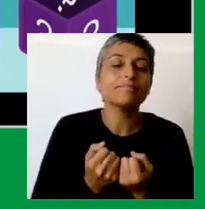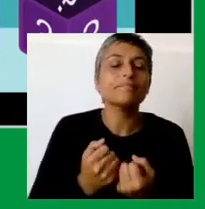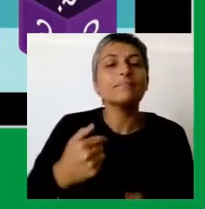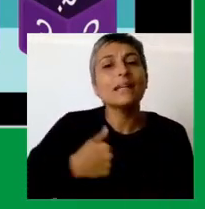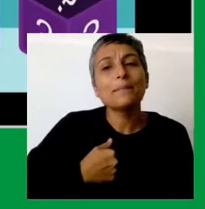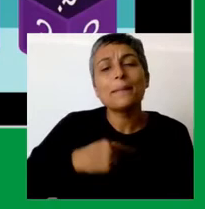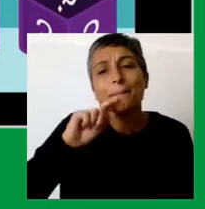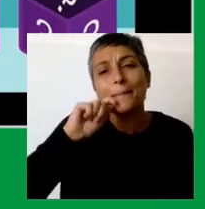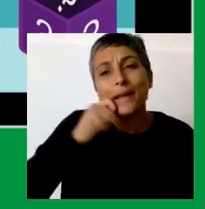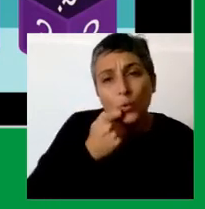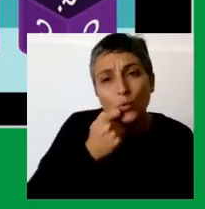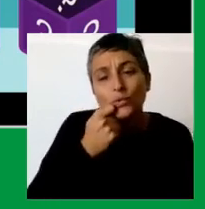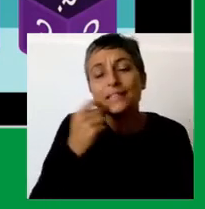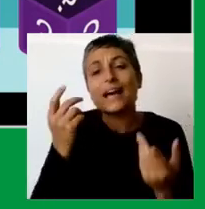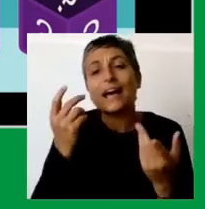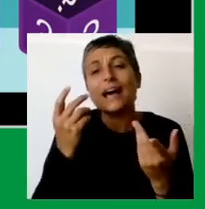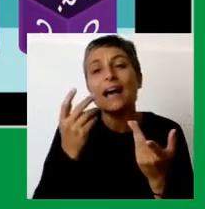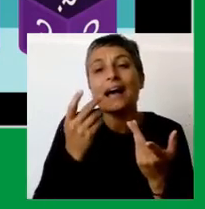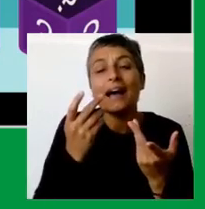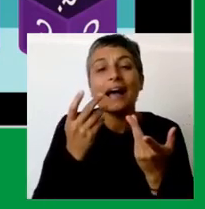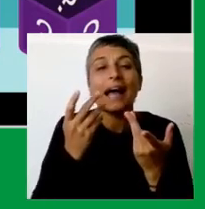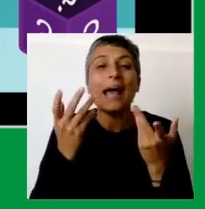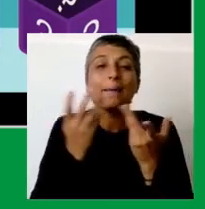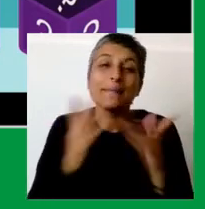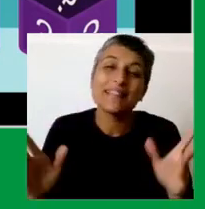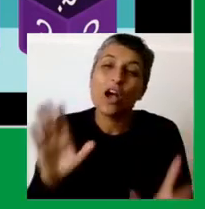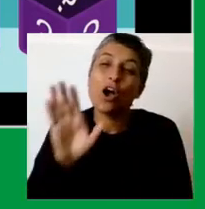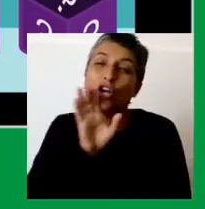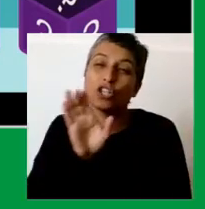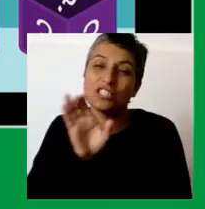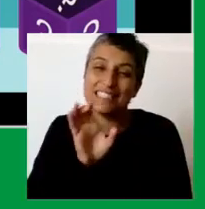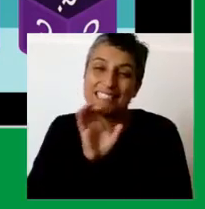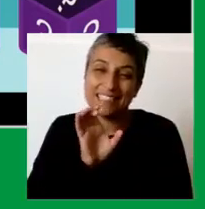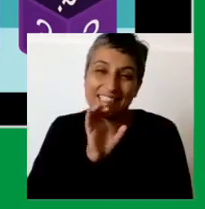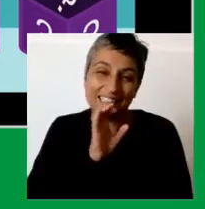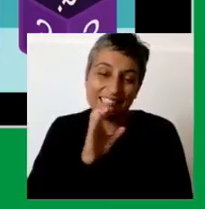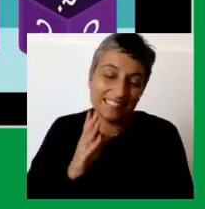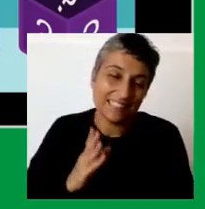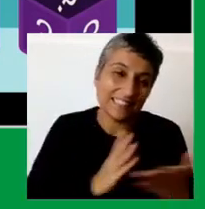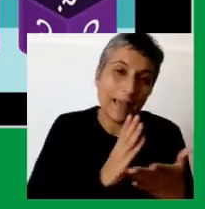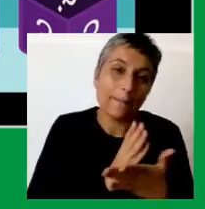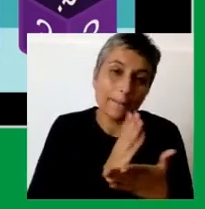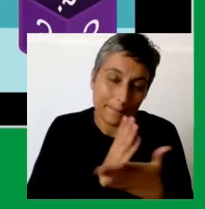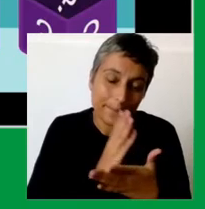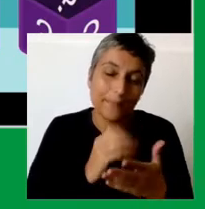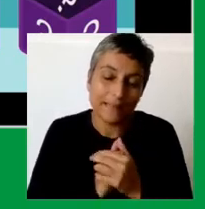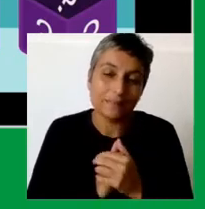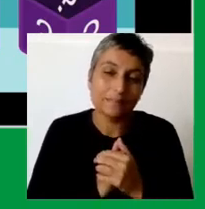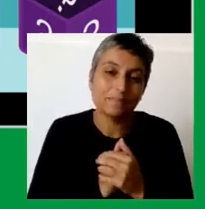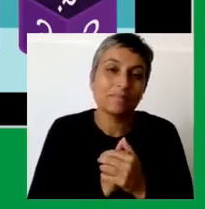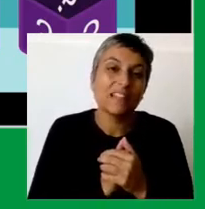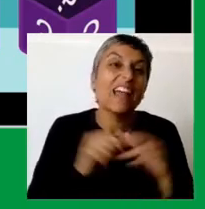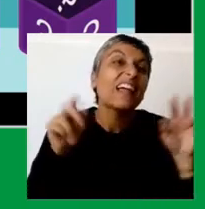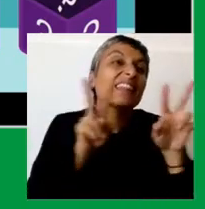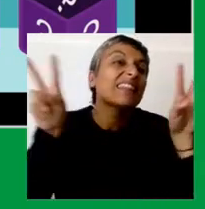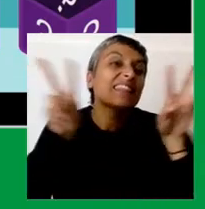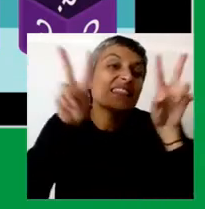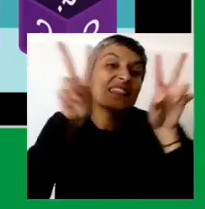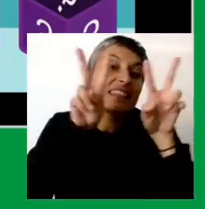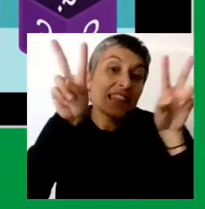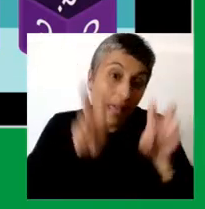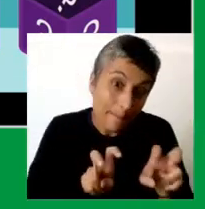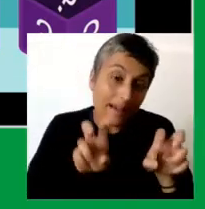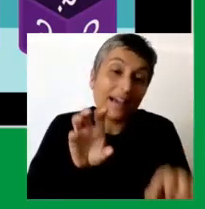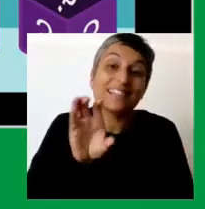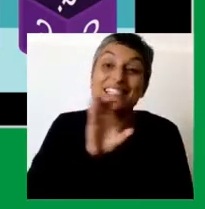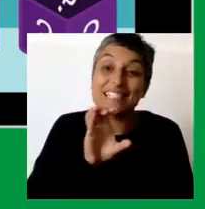gusta iniciar con un poquito de humor, ¿no? Ponerle siempre a los temas el humor,